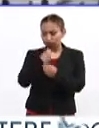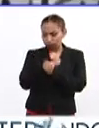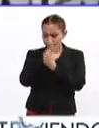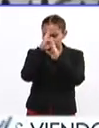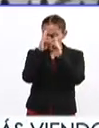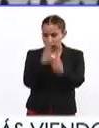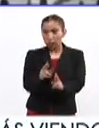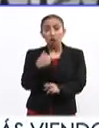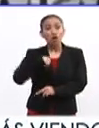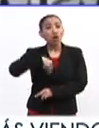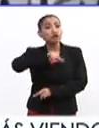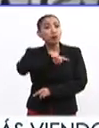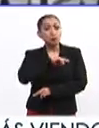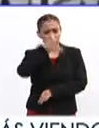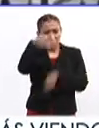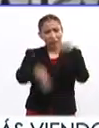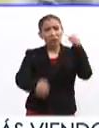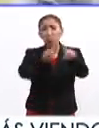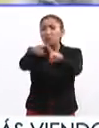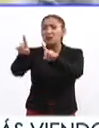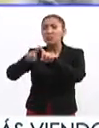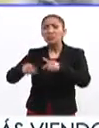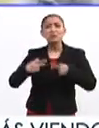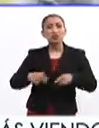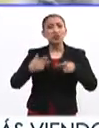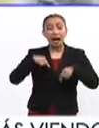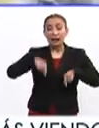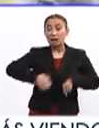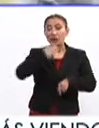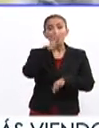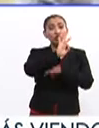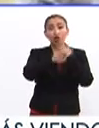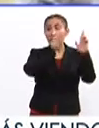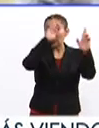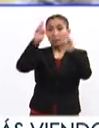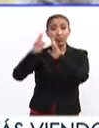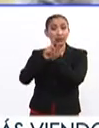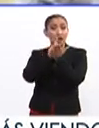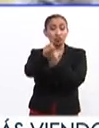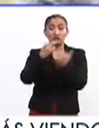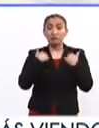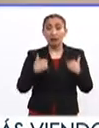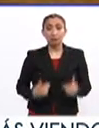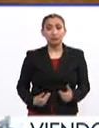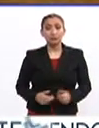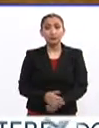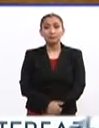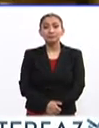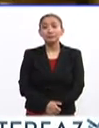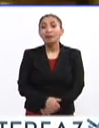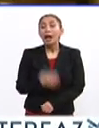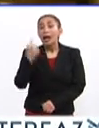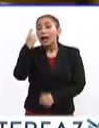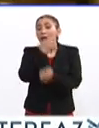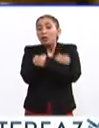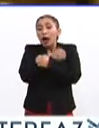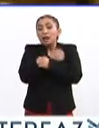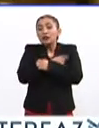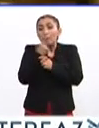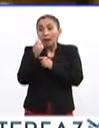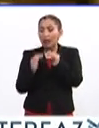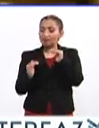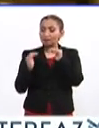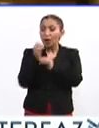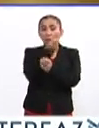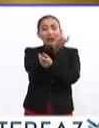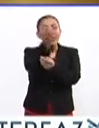tolerantes. Nosotros aceptamos la diversidad. En este colegio todos respetamos los derechos humanos. Para que la educación logre estar al